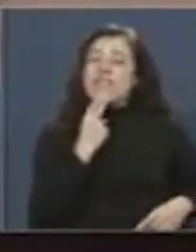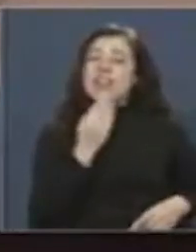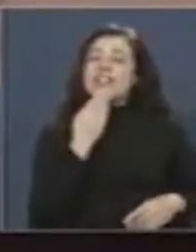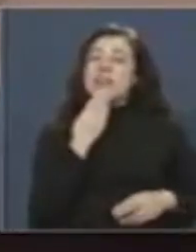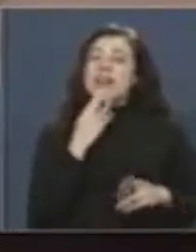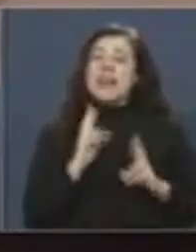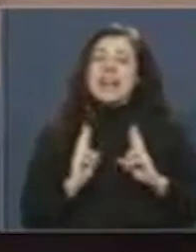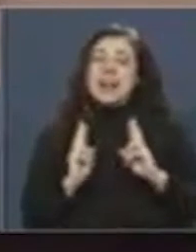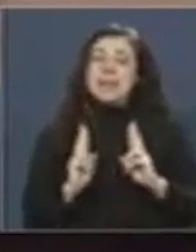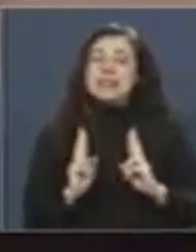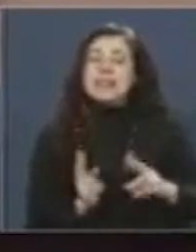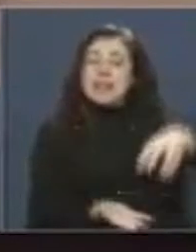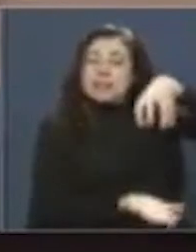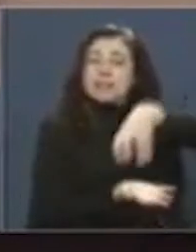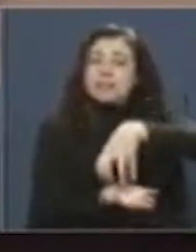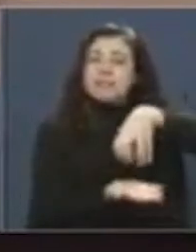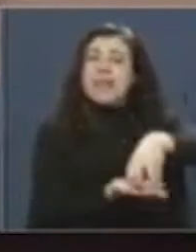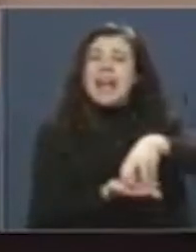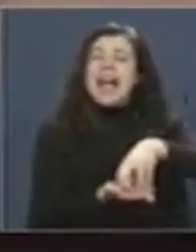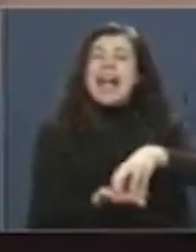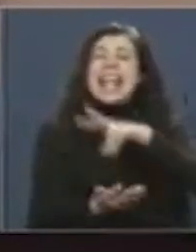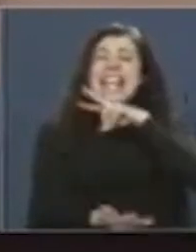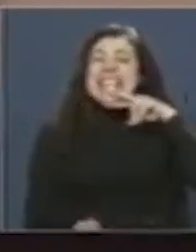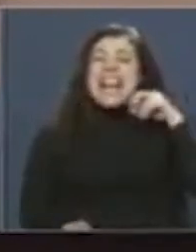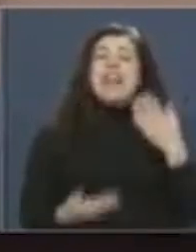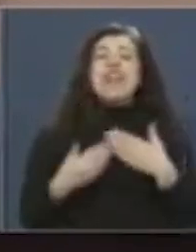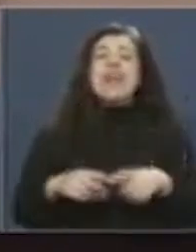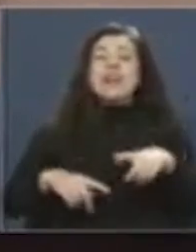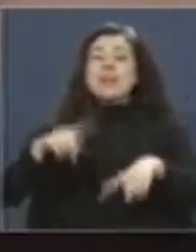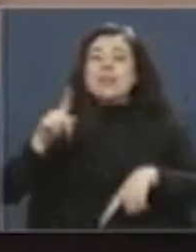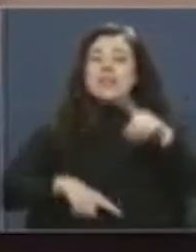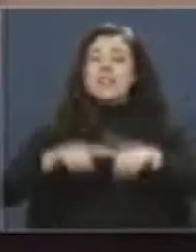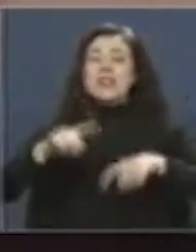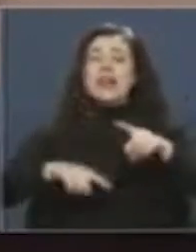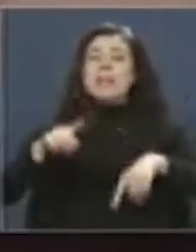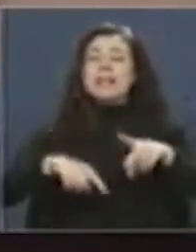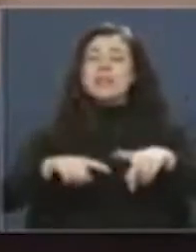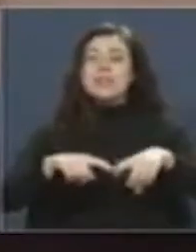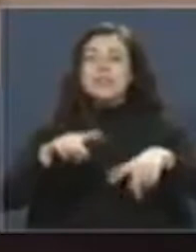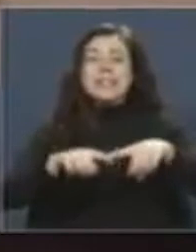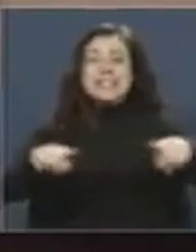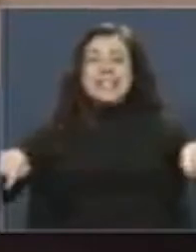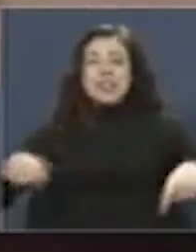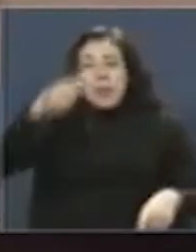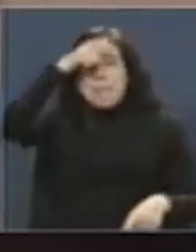representan colonias israelíes en territorios palestinos ocupados, lo que los